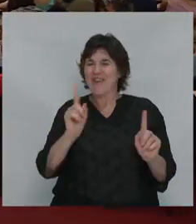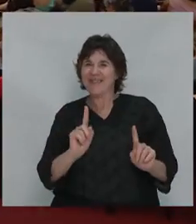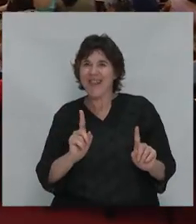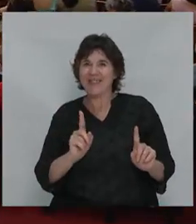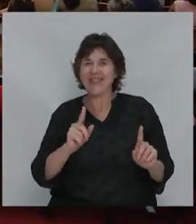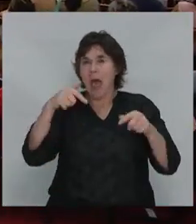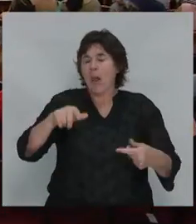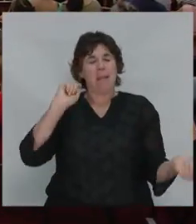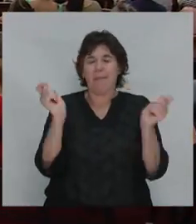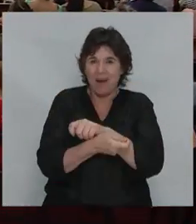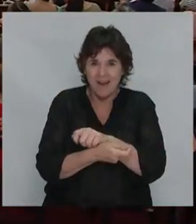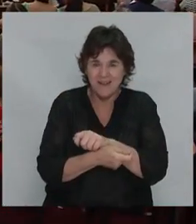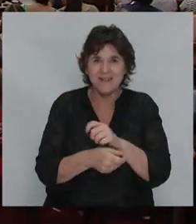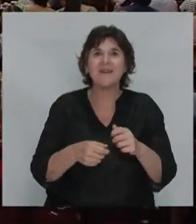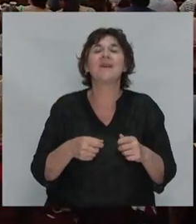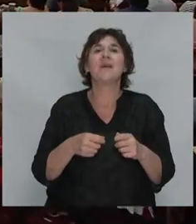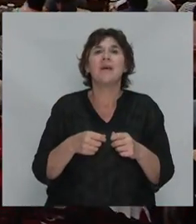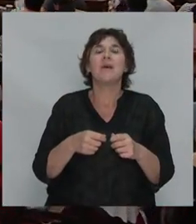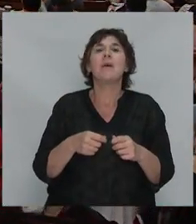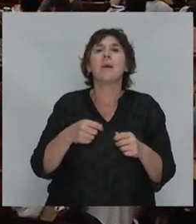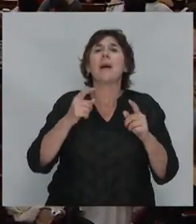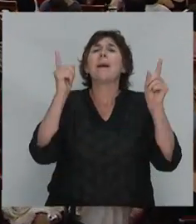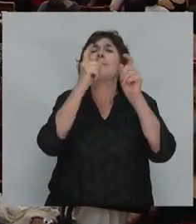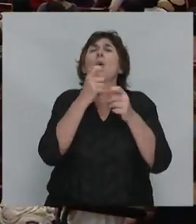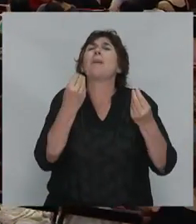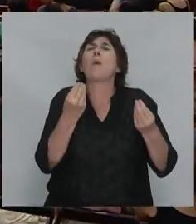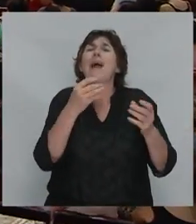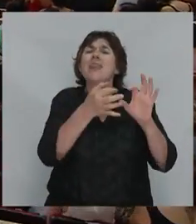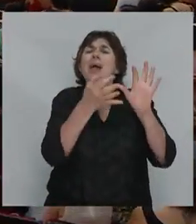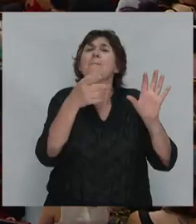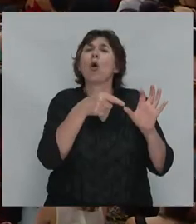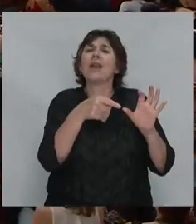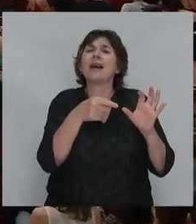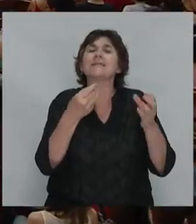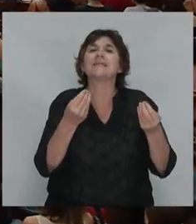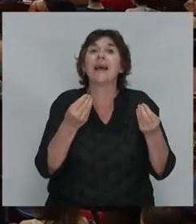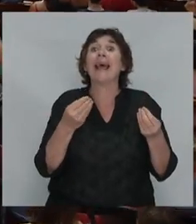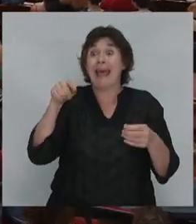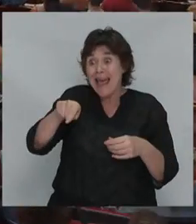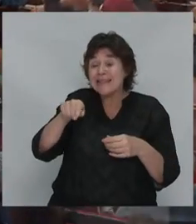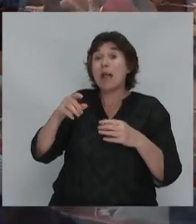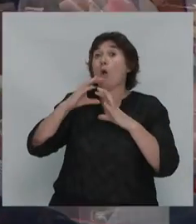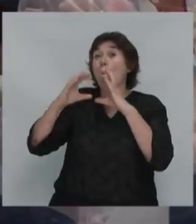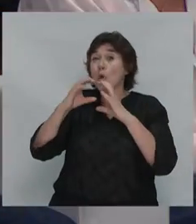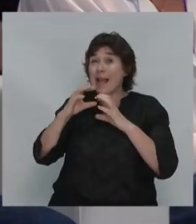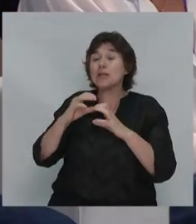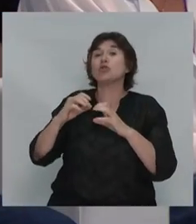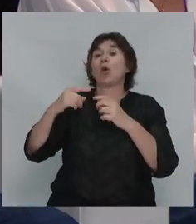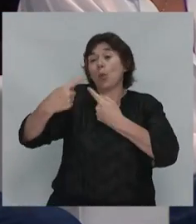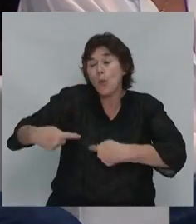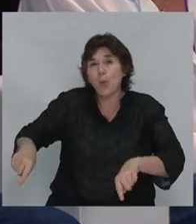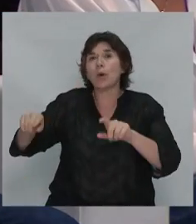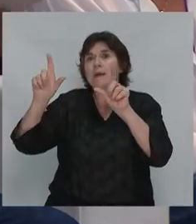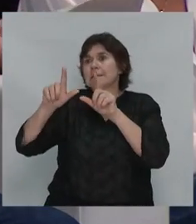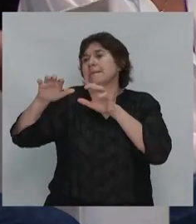todo esto el problema para la democracia está que esté estos medios de comunicación están en las